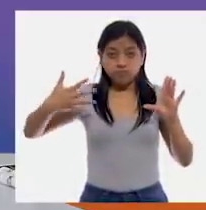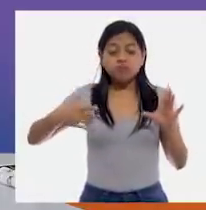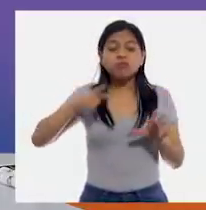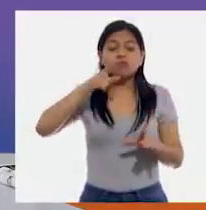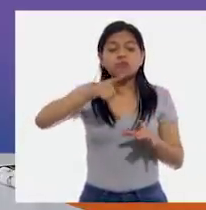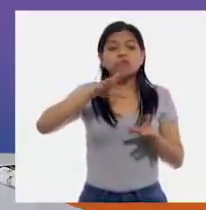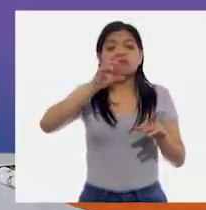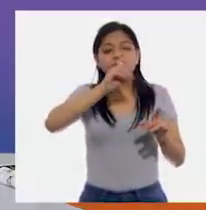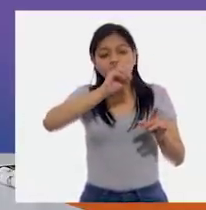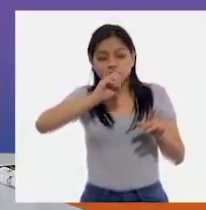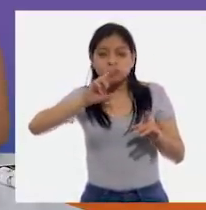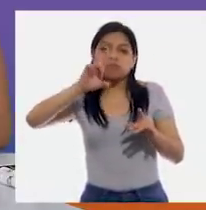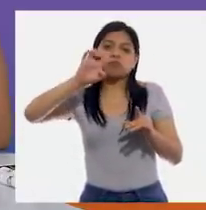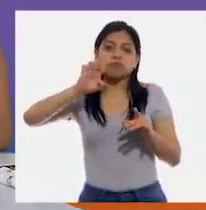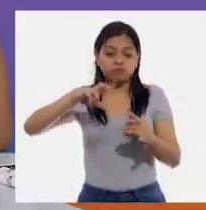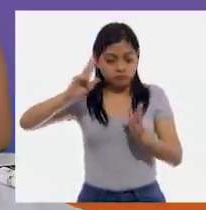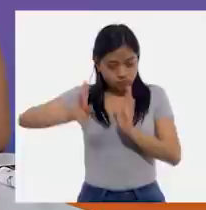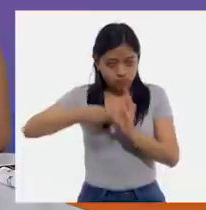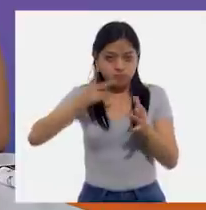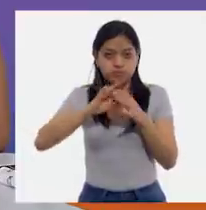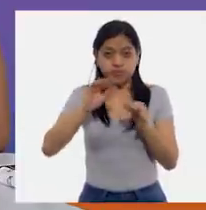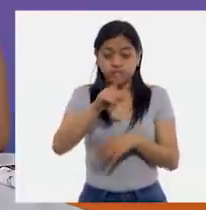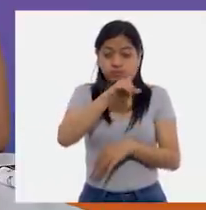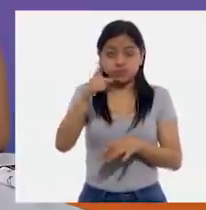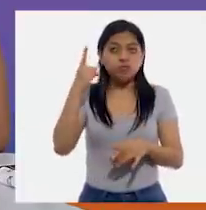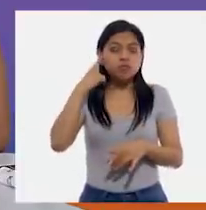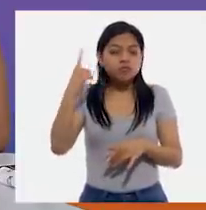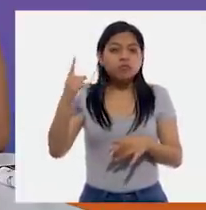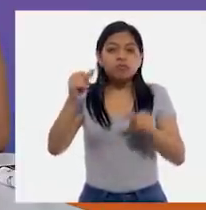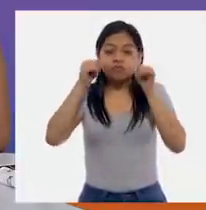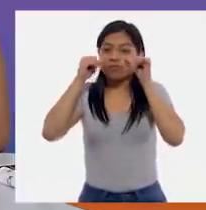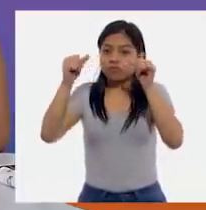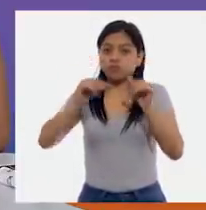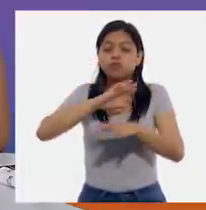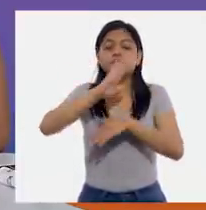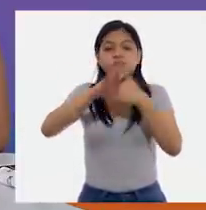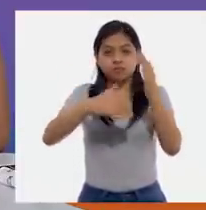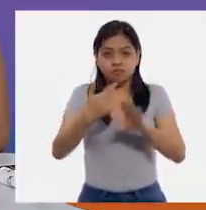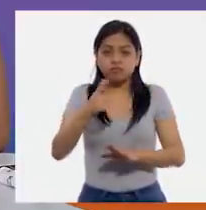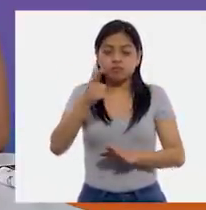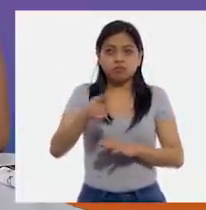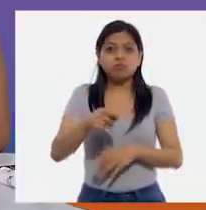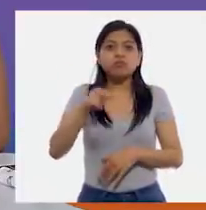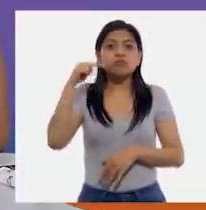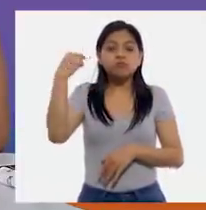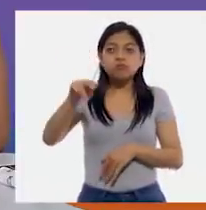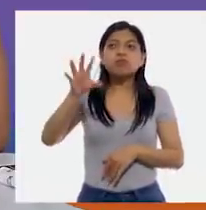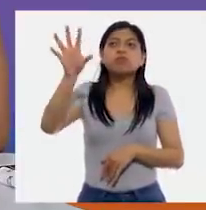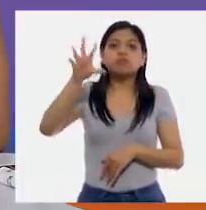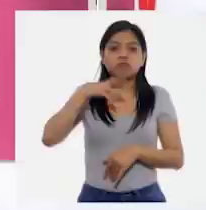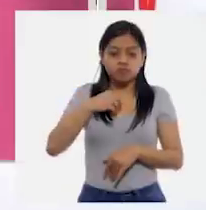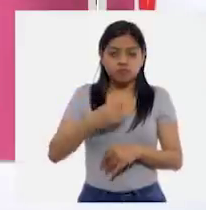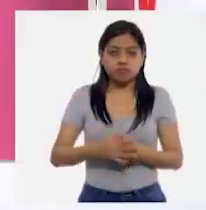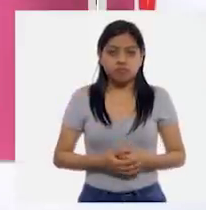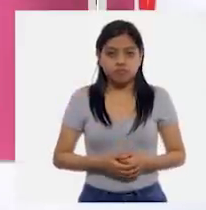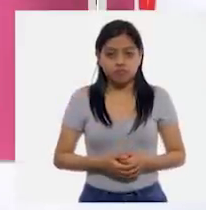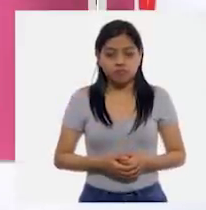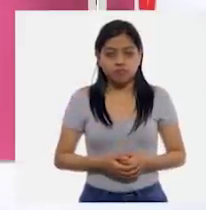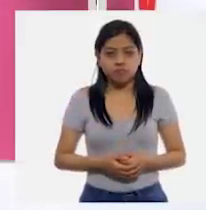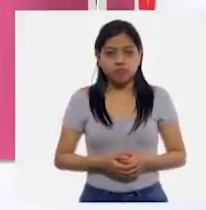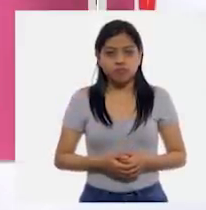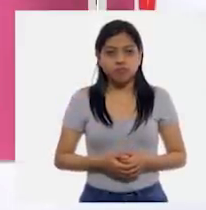la y si, vamos a repasarlas. Escuchen con atención el sonido y repitan el nombre de cada una de ellas.